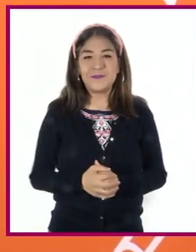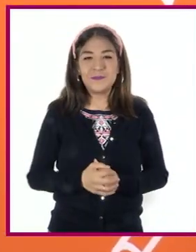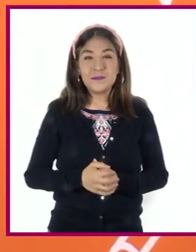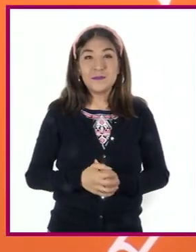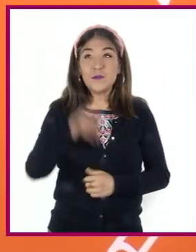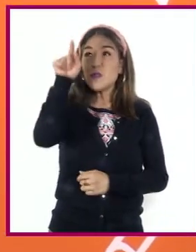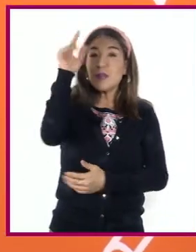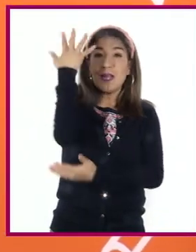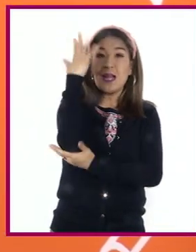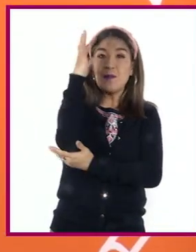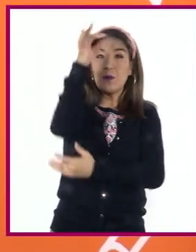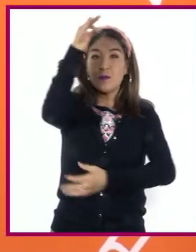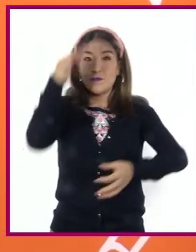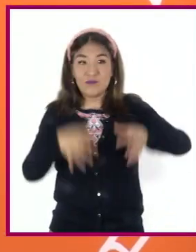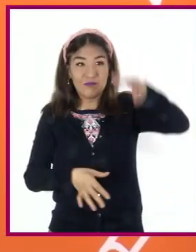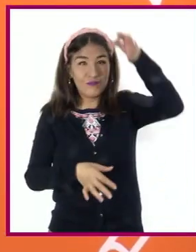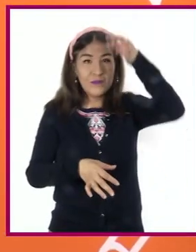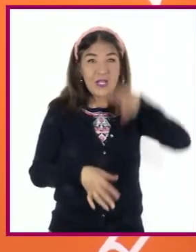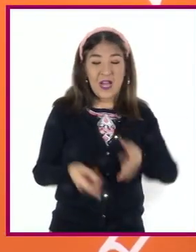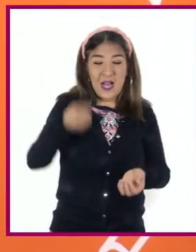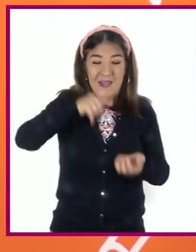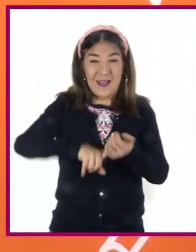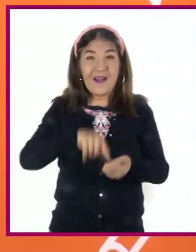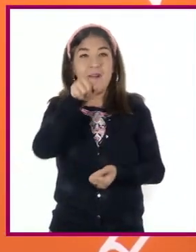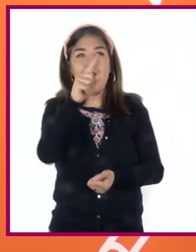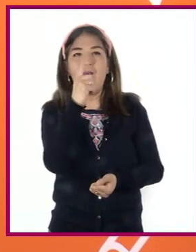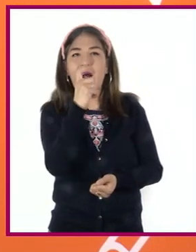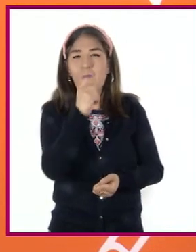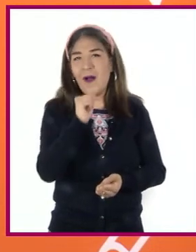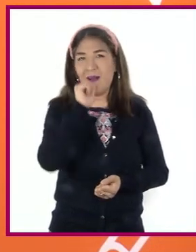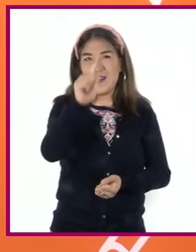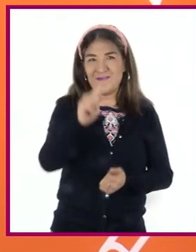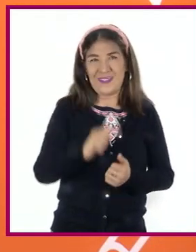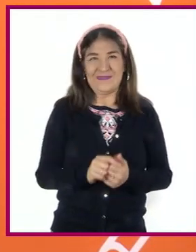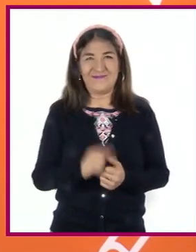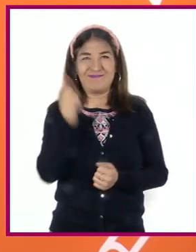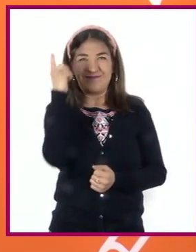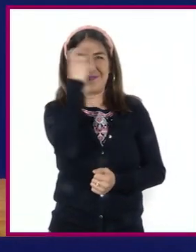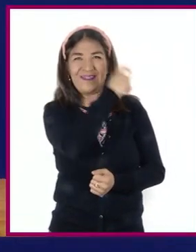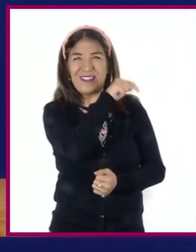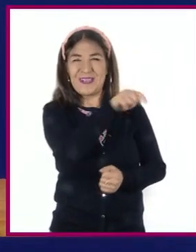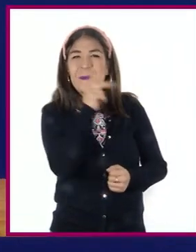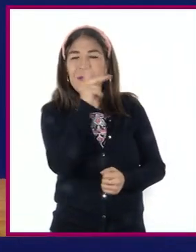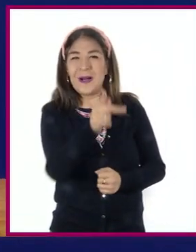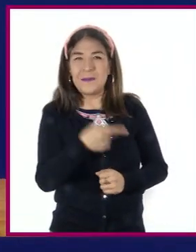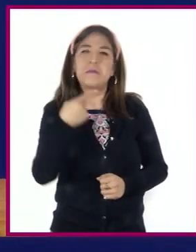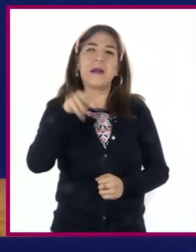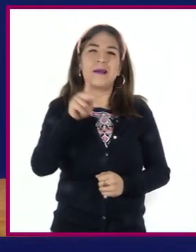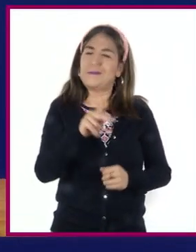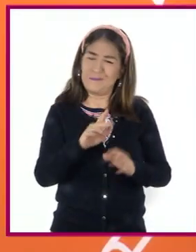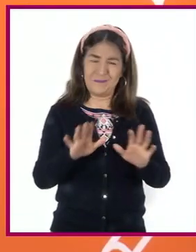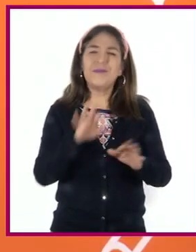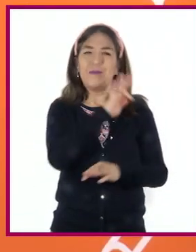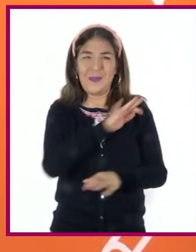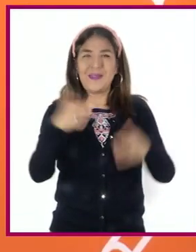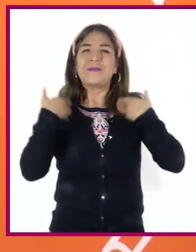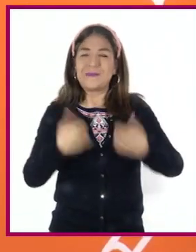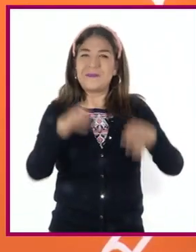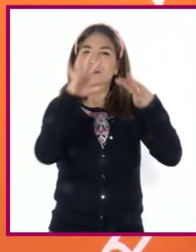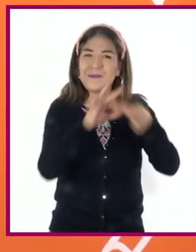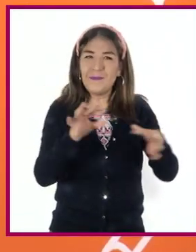es una metáfora del recuerdo que tiene de la persona. En lugar de decir, recuerdo que traías una